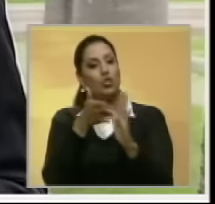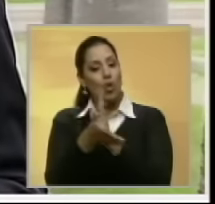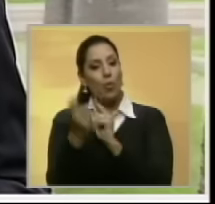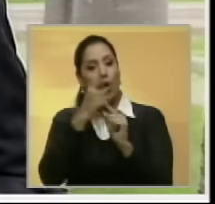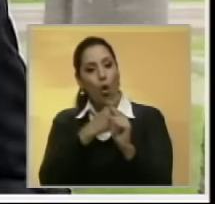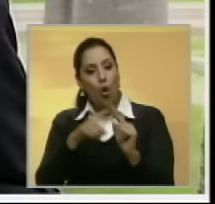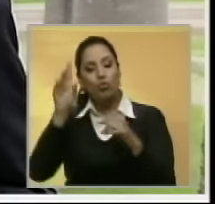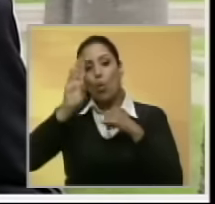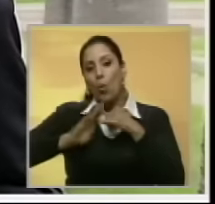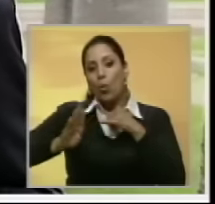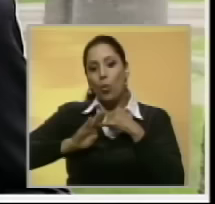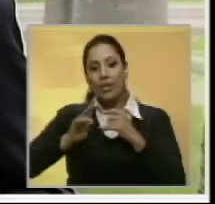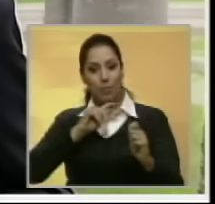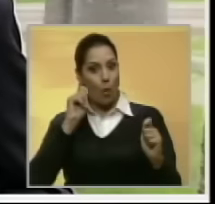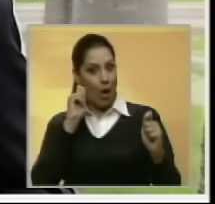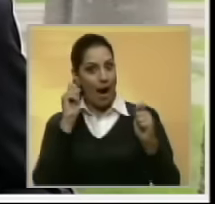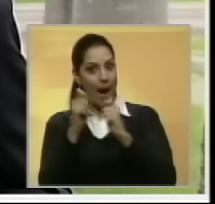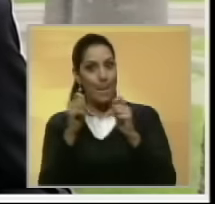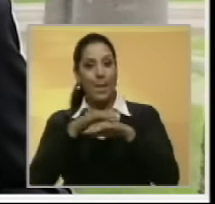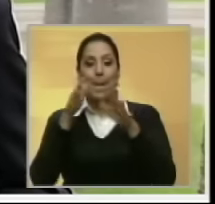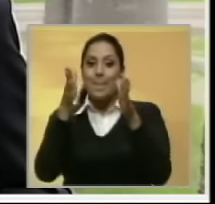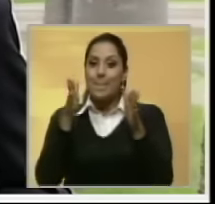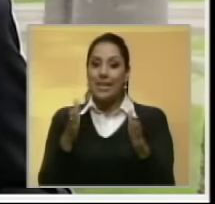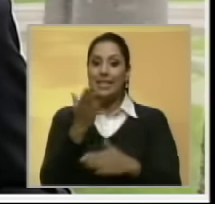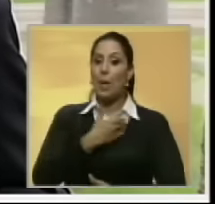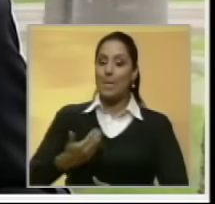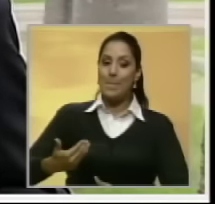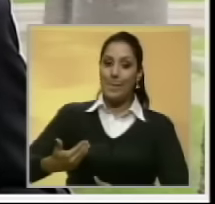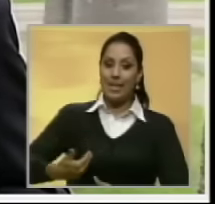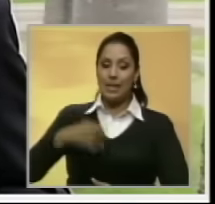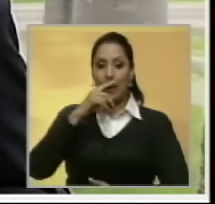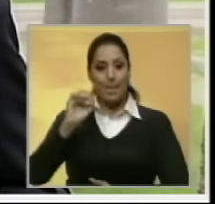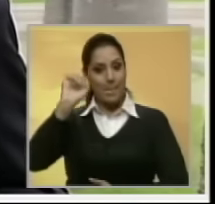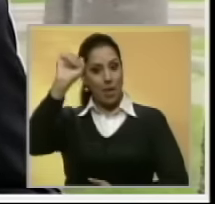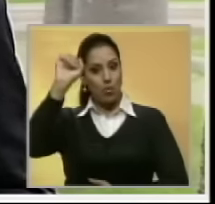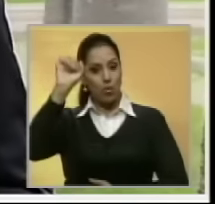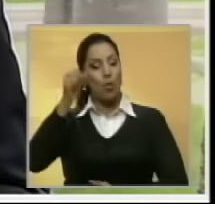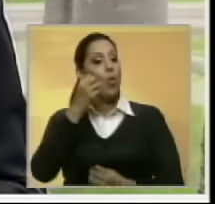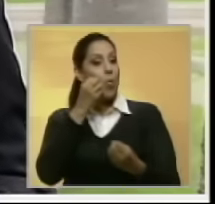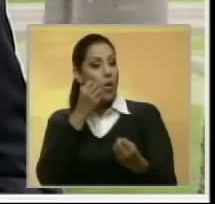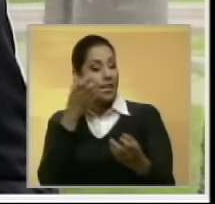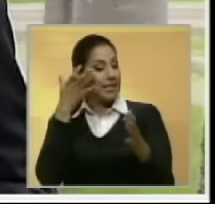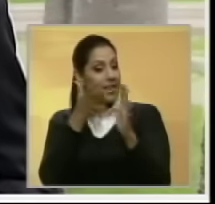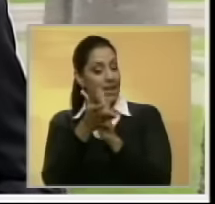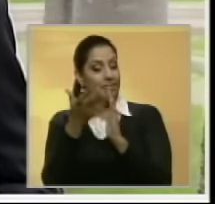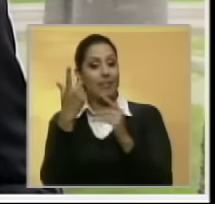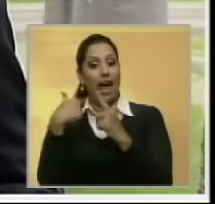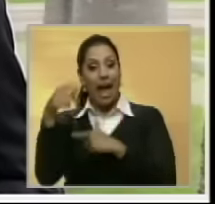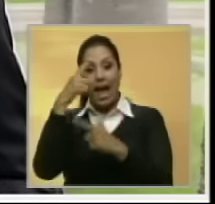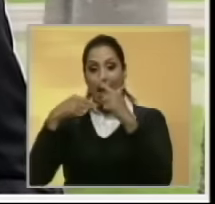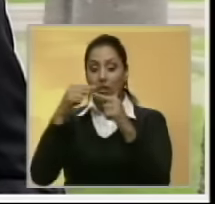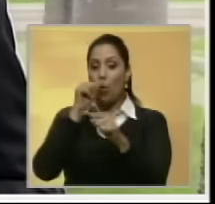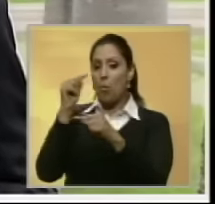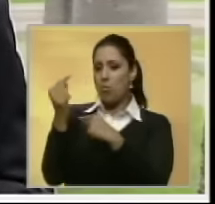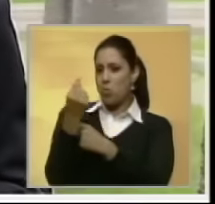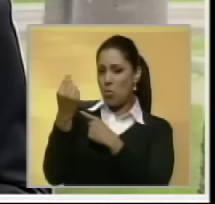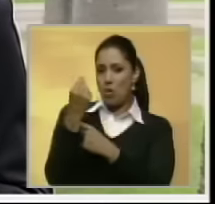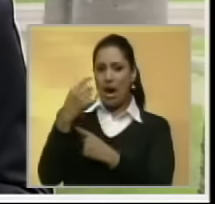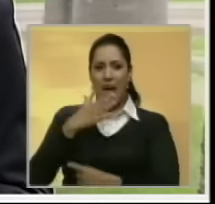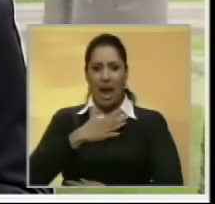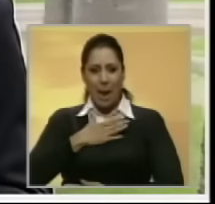los últimos cambios ministeriales del presidente Nicolás Maduro. Dijo que en relación a los señalamientos que